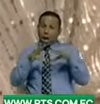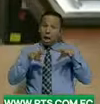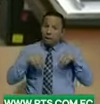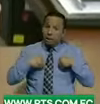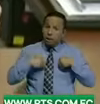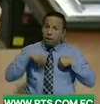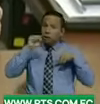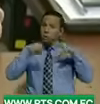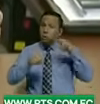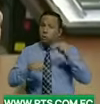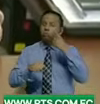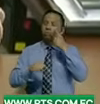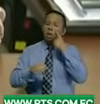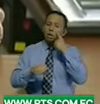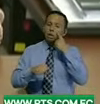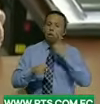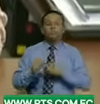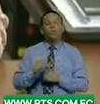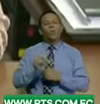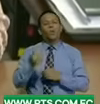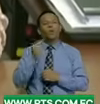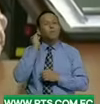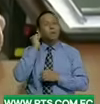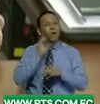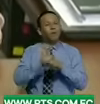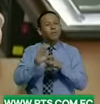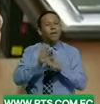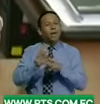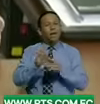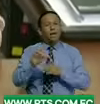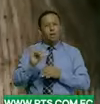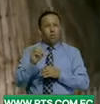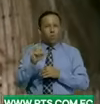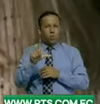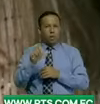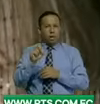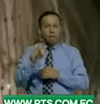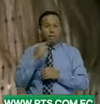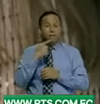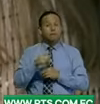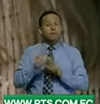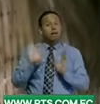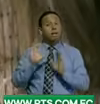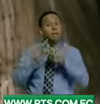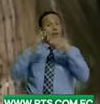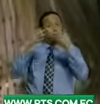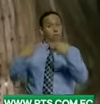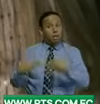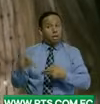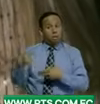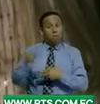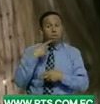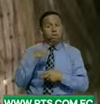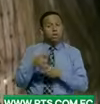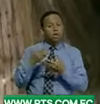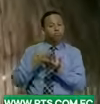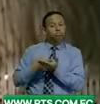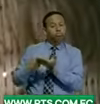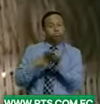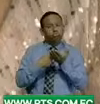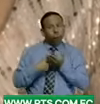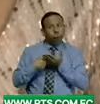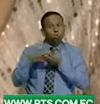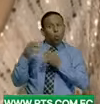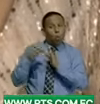acepta. La consejera Yolanda Yupanqui refiere con base a informes técnicos de talento humano, dirección general y departamento